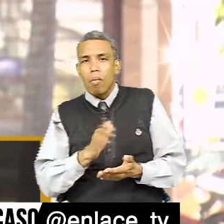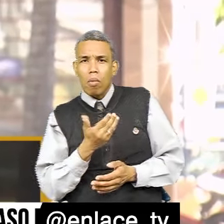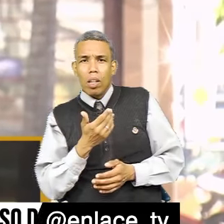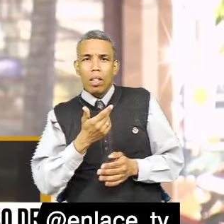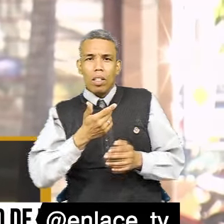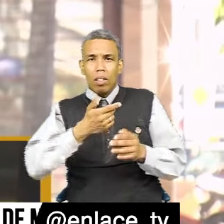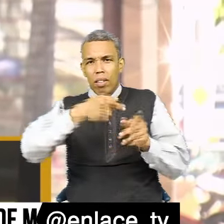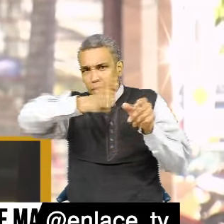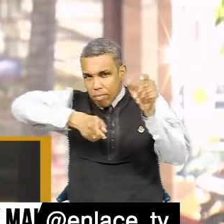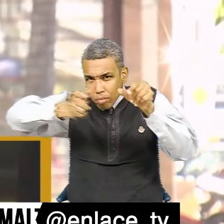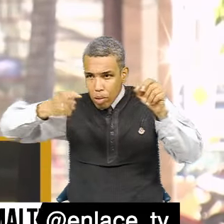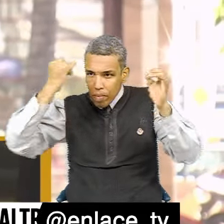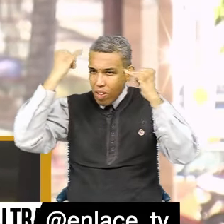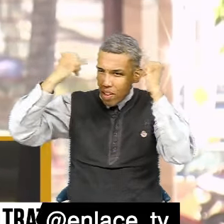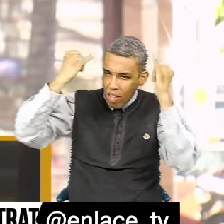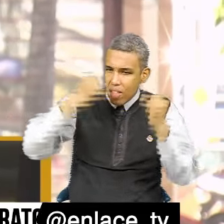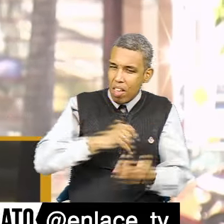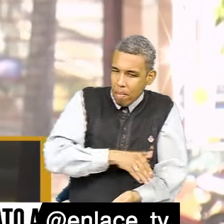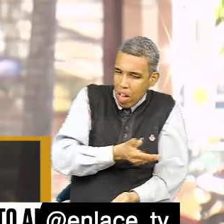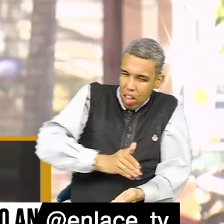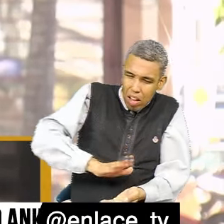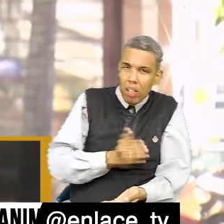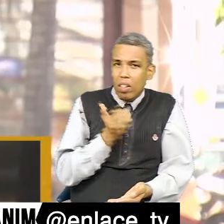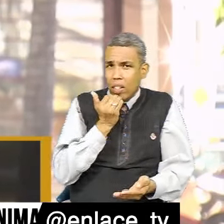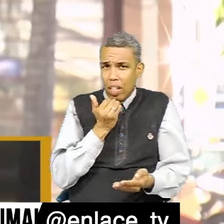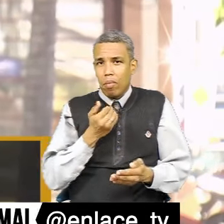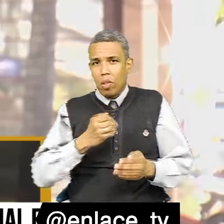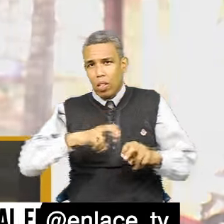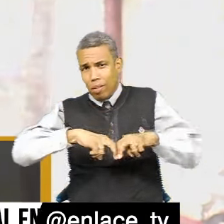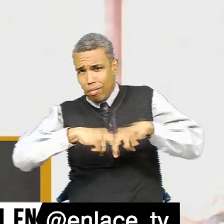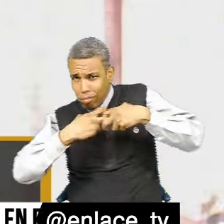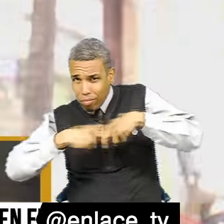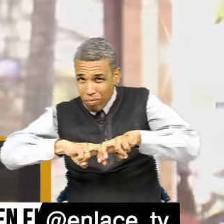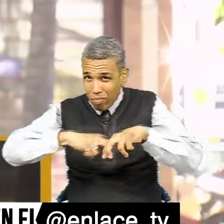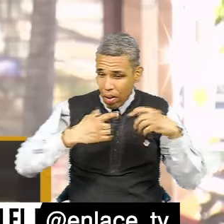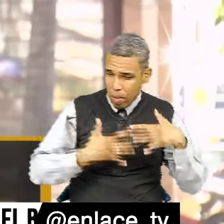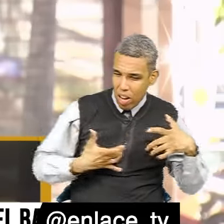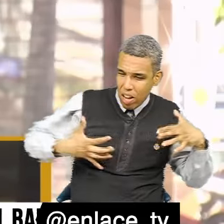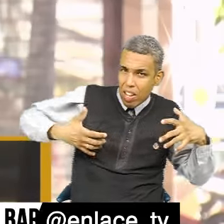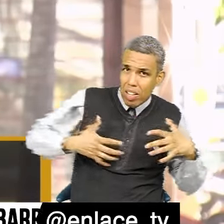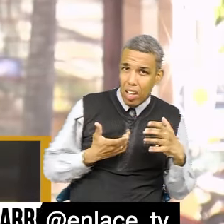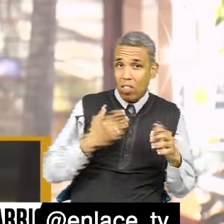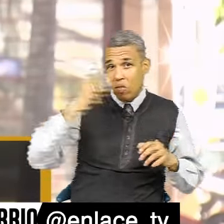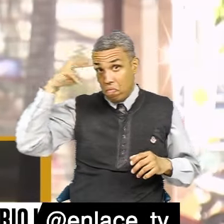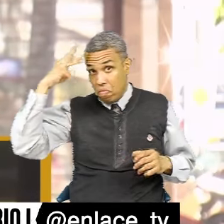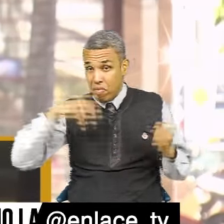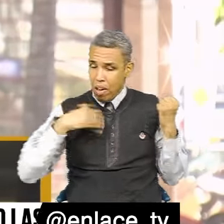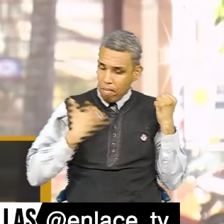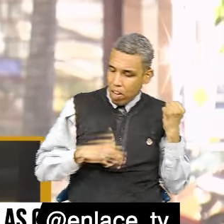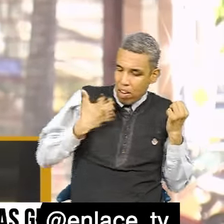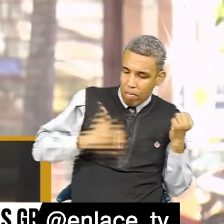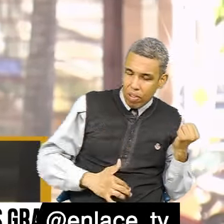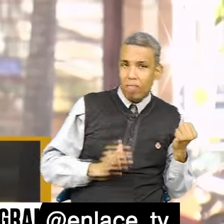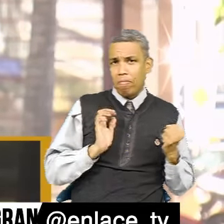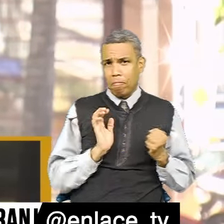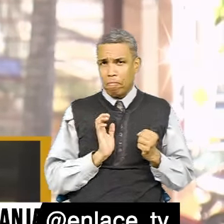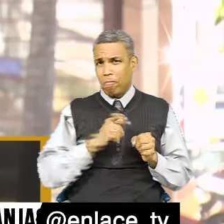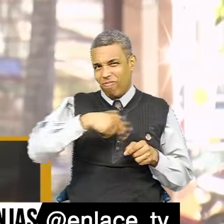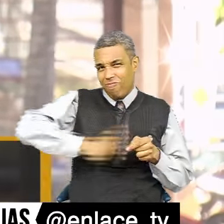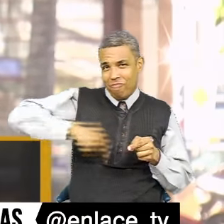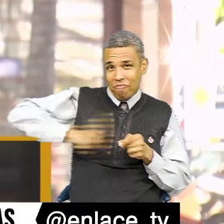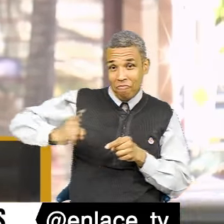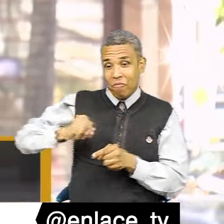de vallenato, ranchera, popular, chandé y reggaetón. Gracias al grupo de amigos que hemos formado de